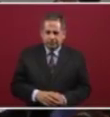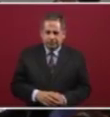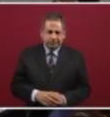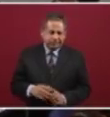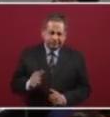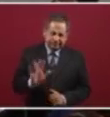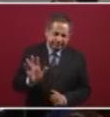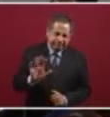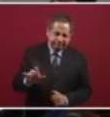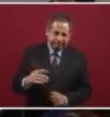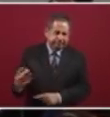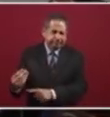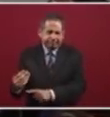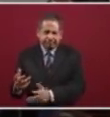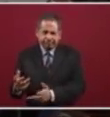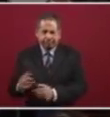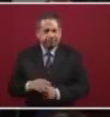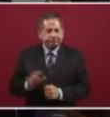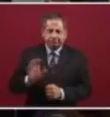No, es lo mismo